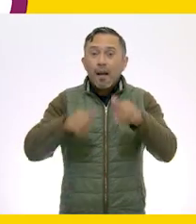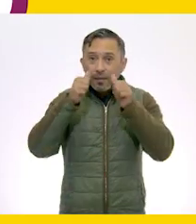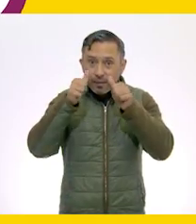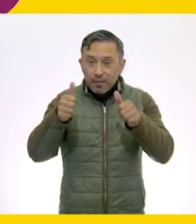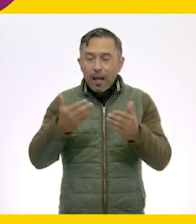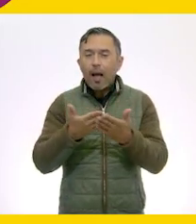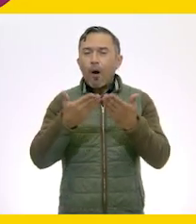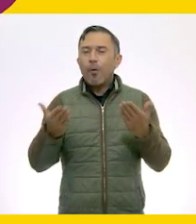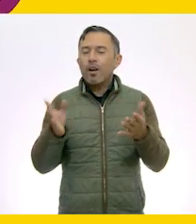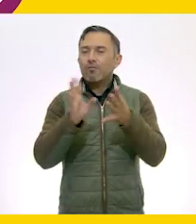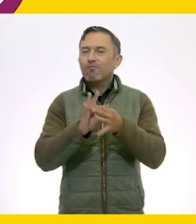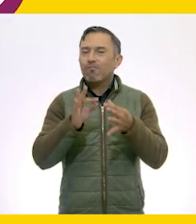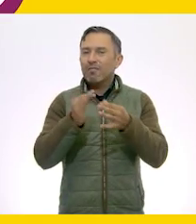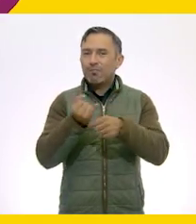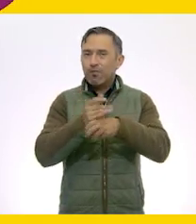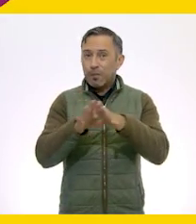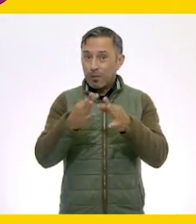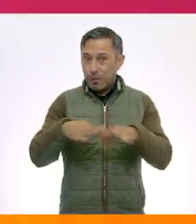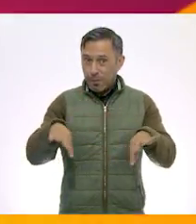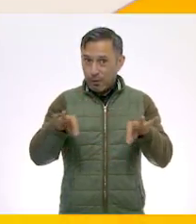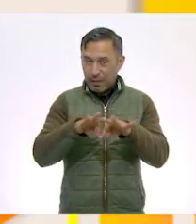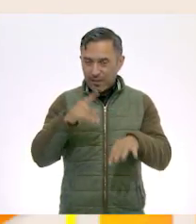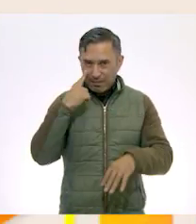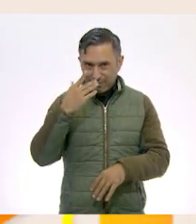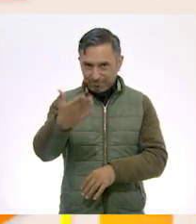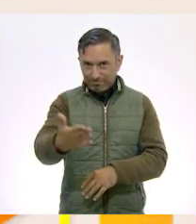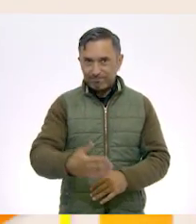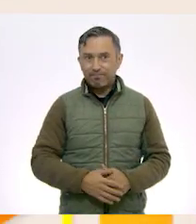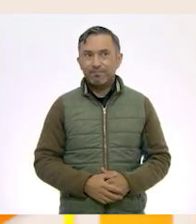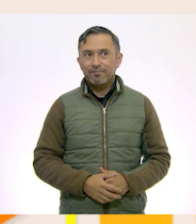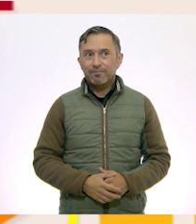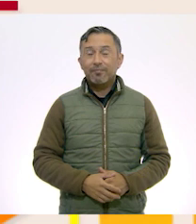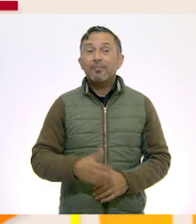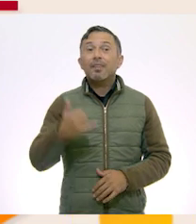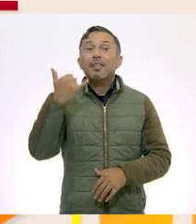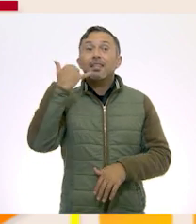continuación, información importante. A este